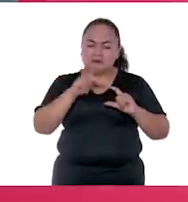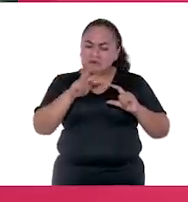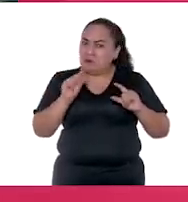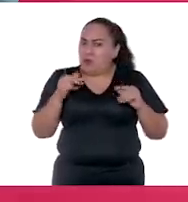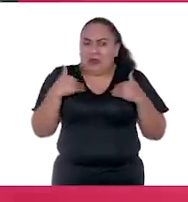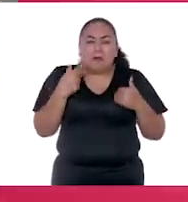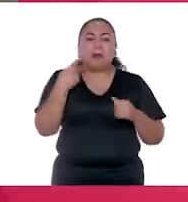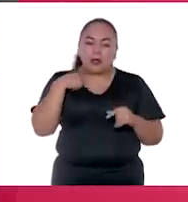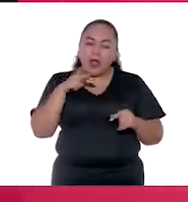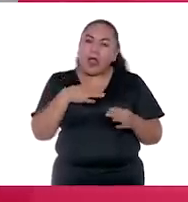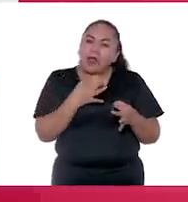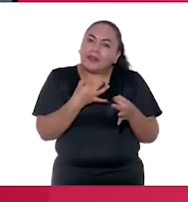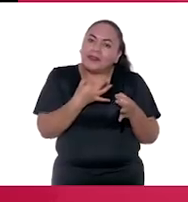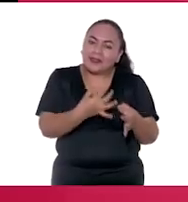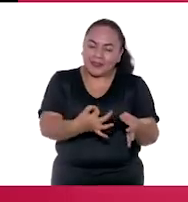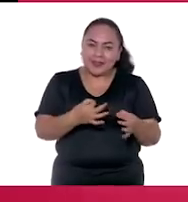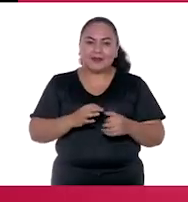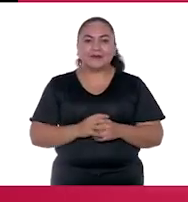atención.